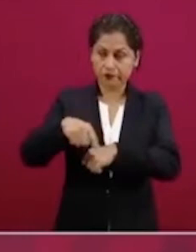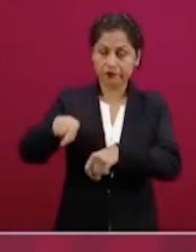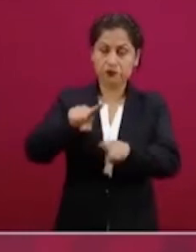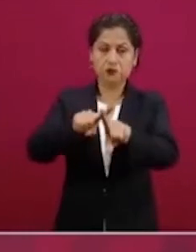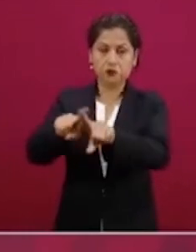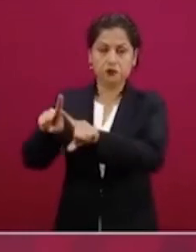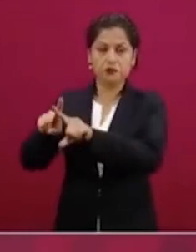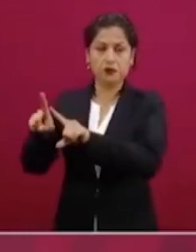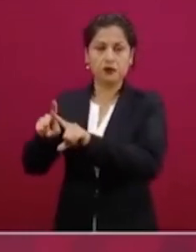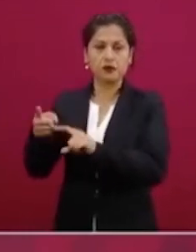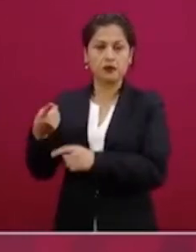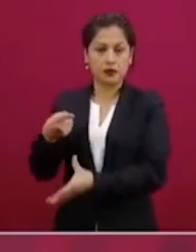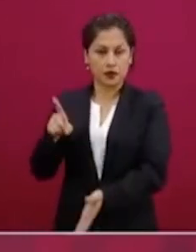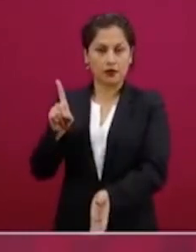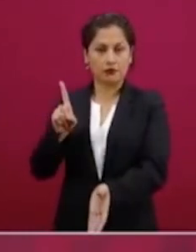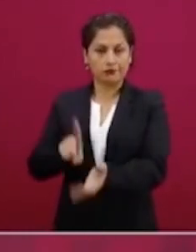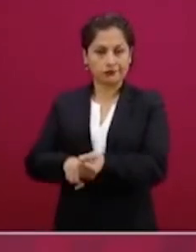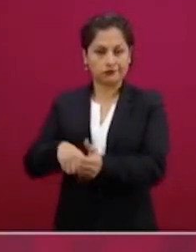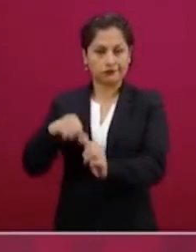manejados